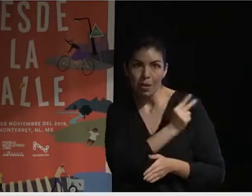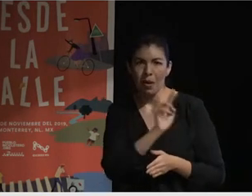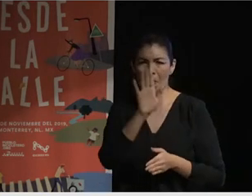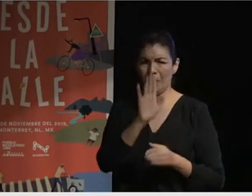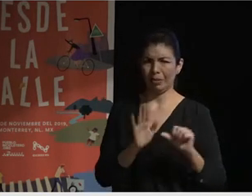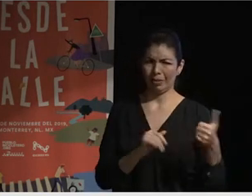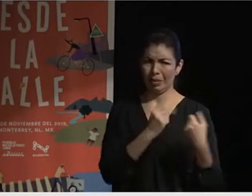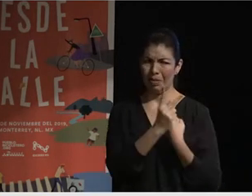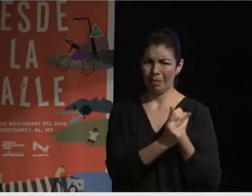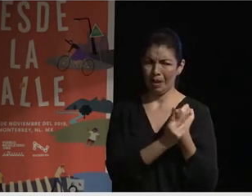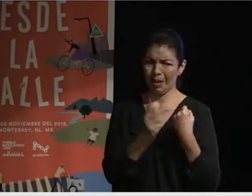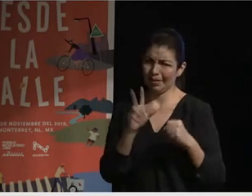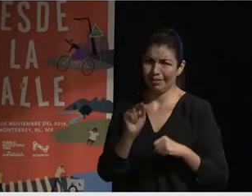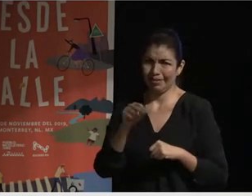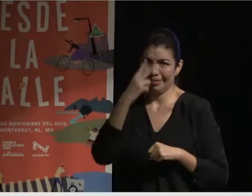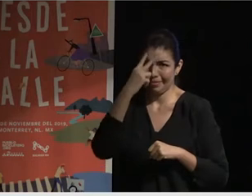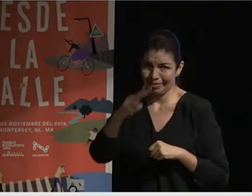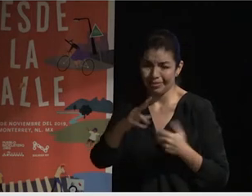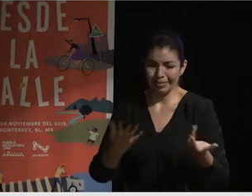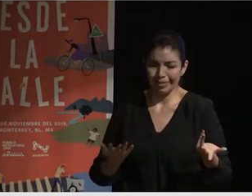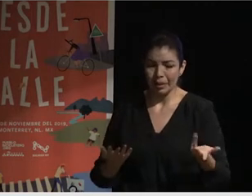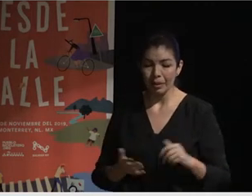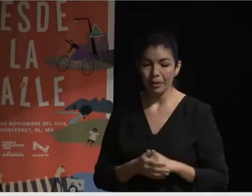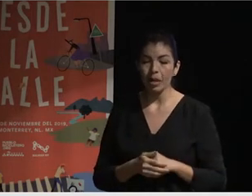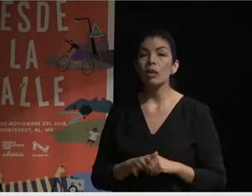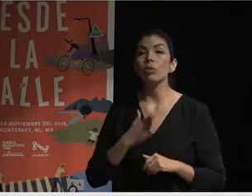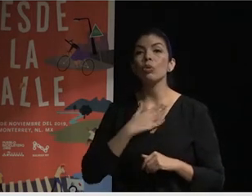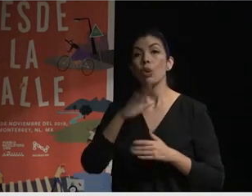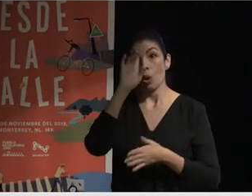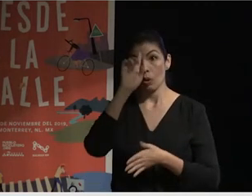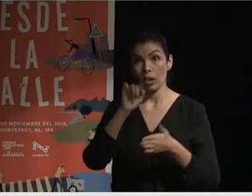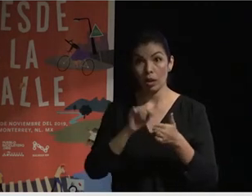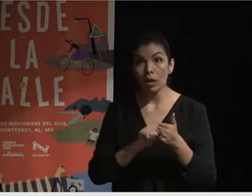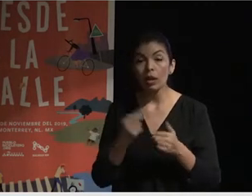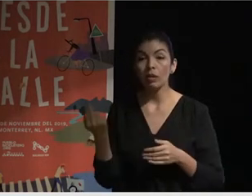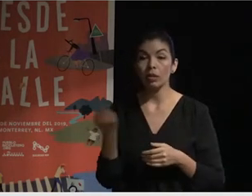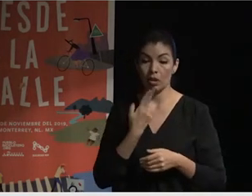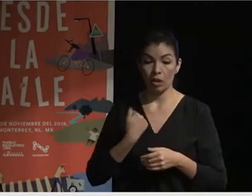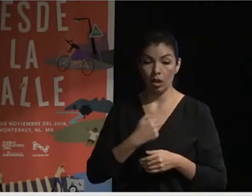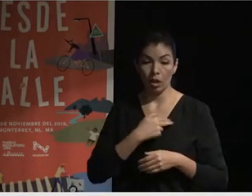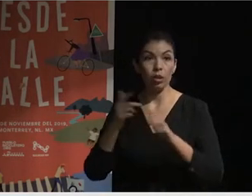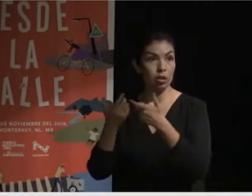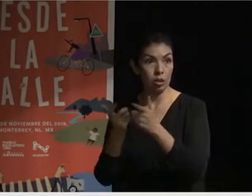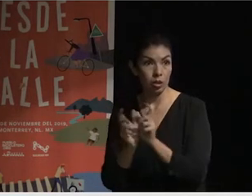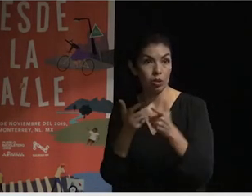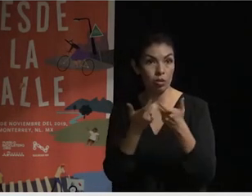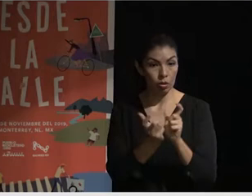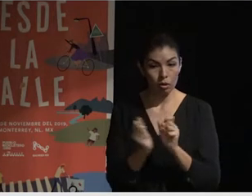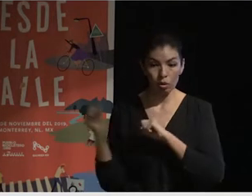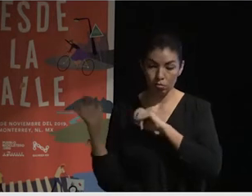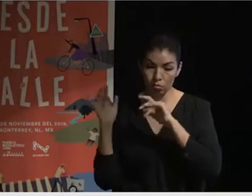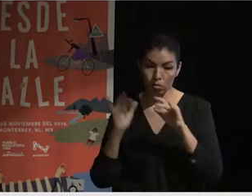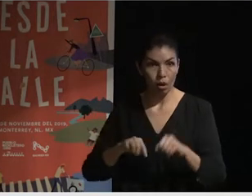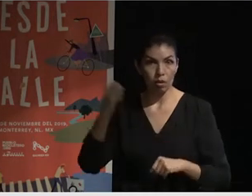todo hacernos y exigir, sobre todo como colectivos que estamos hoy en día preocupados por estos temas, las personas que están